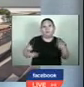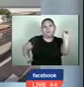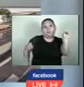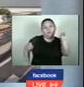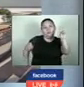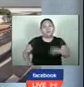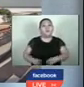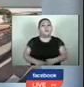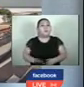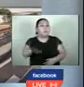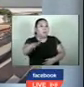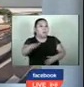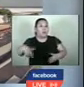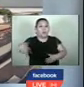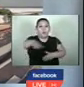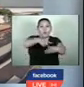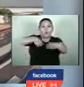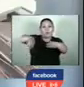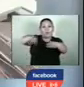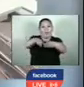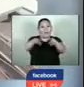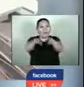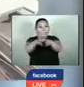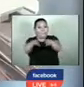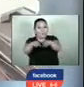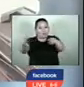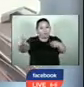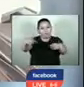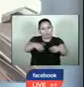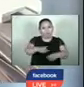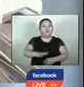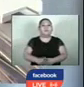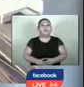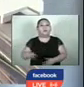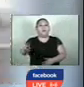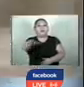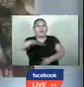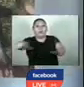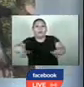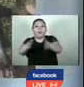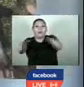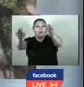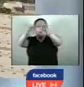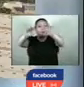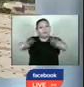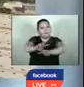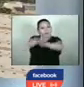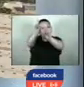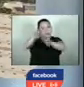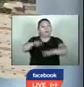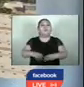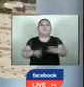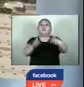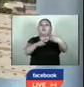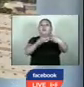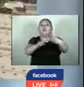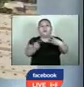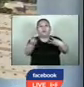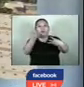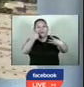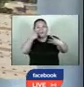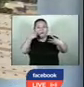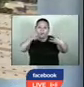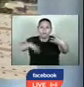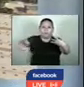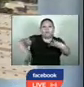sur. Uno por el monumento Bienvenido a Casa, otro más por el redondel Árbol de la Paz y el tercero ingresando por